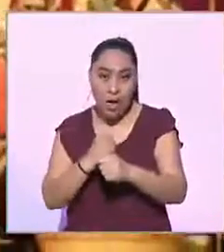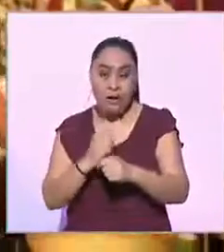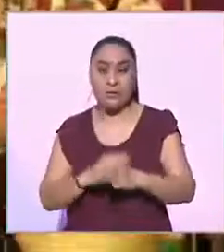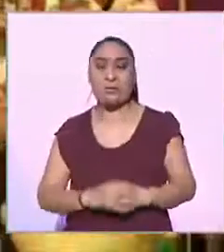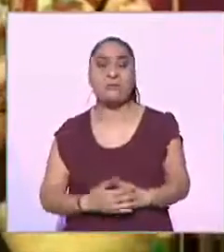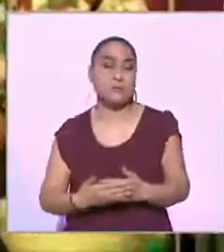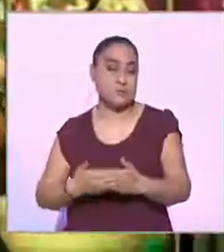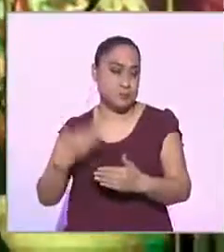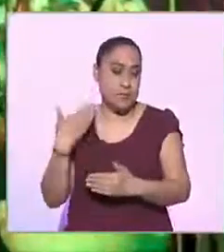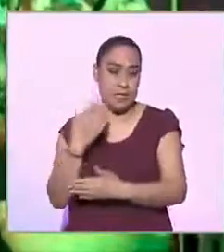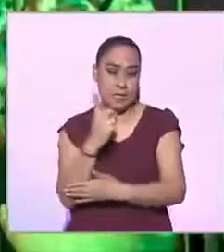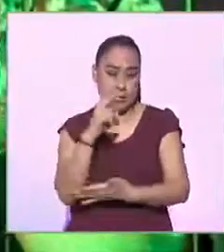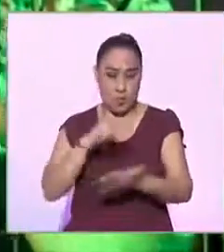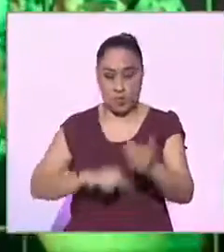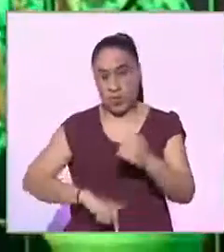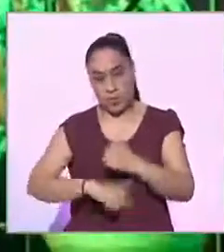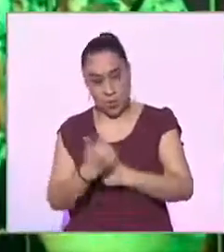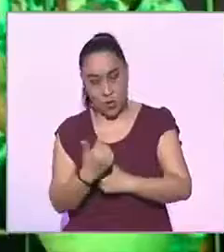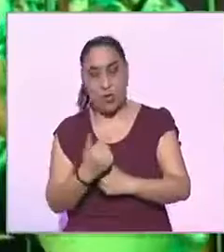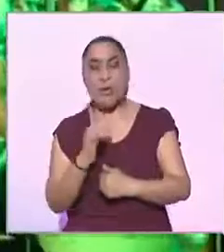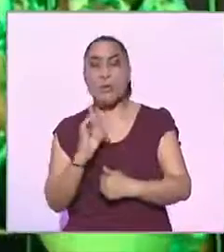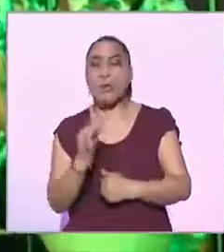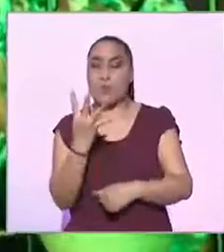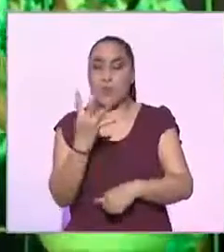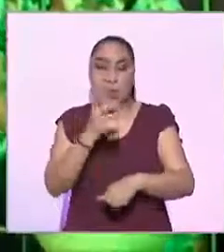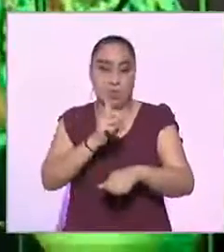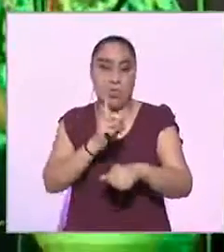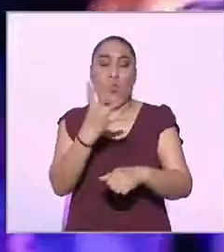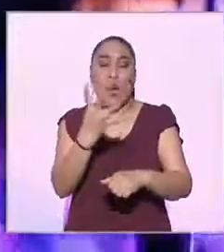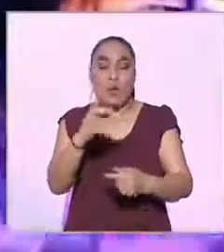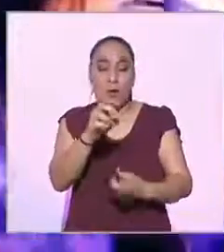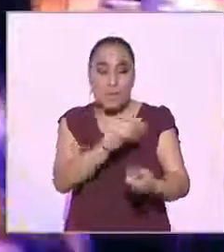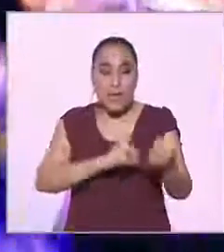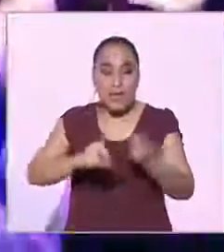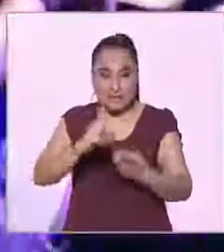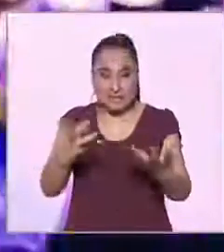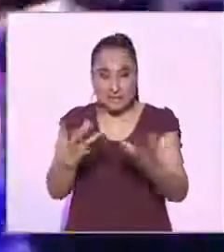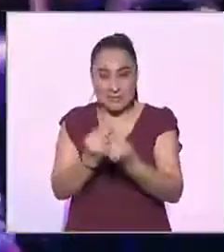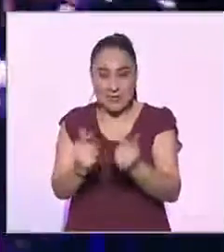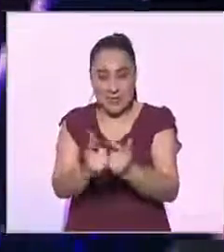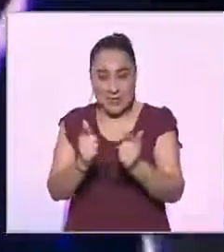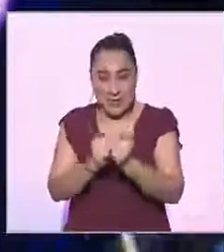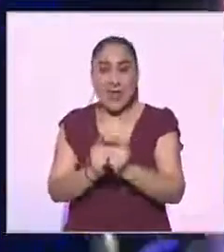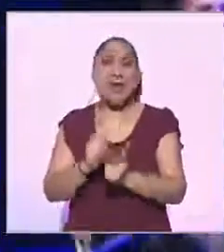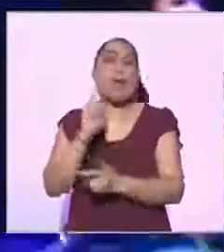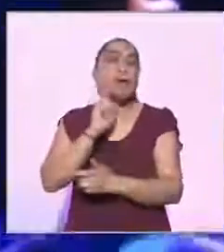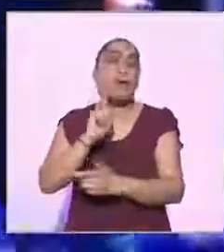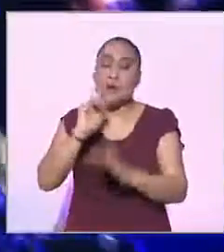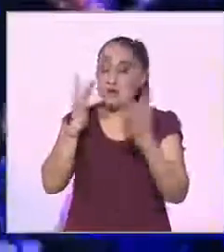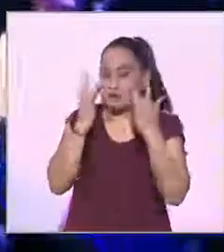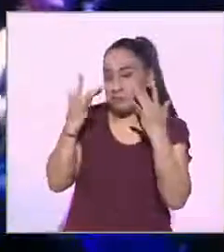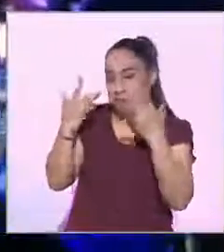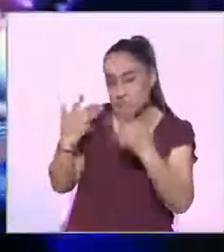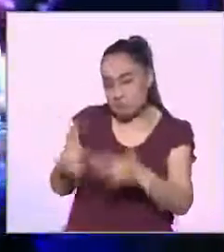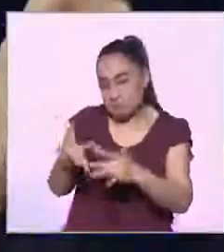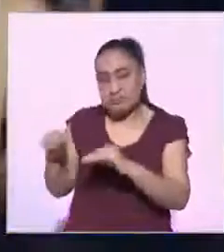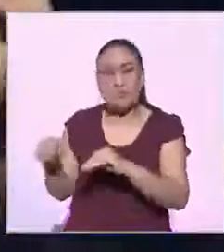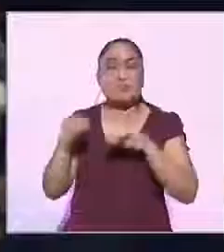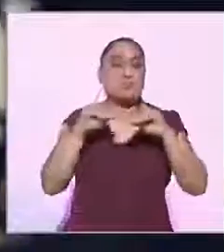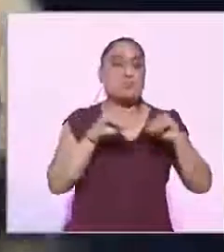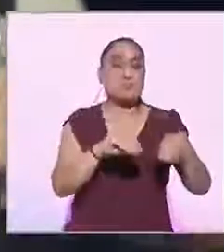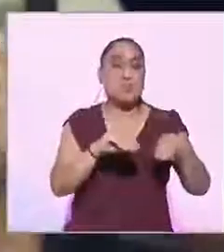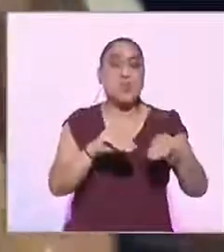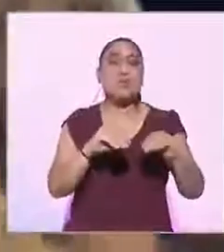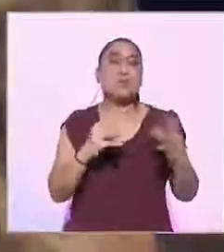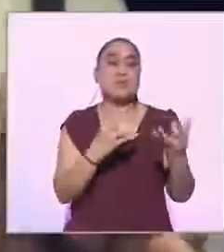En diciembre de 2012, luego de 4 discos grabados con la banda, María del Carmen Camarena abandona Radaid para concentrarse,